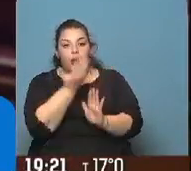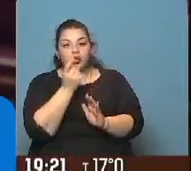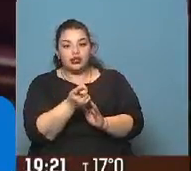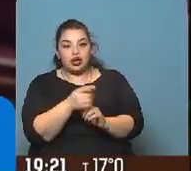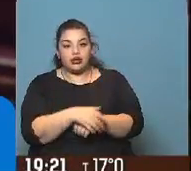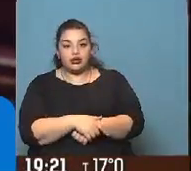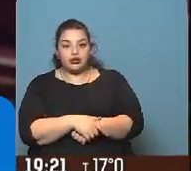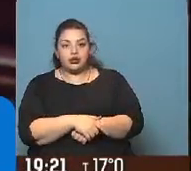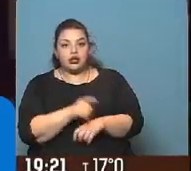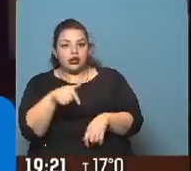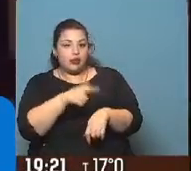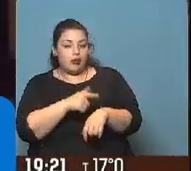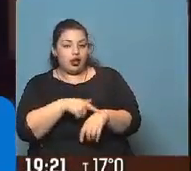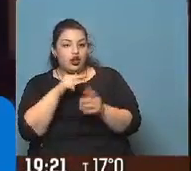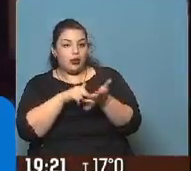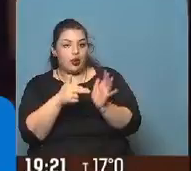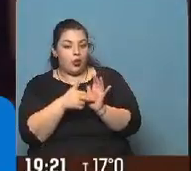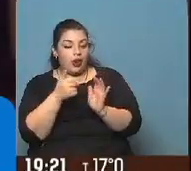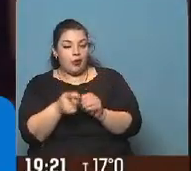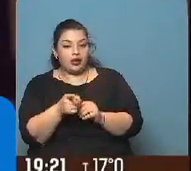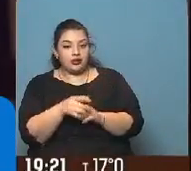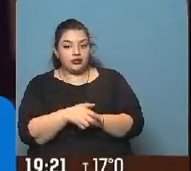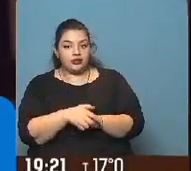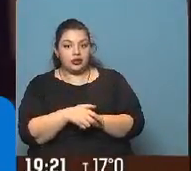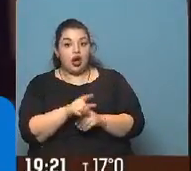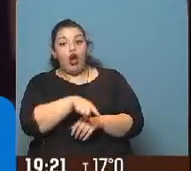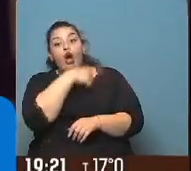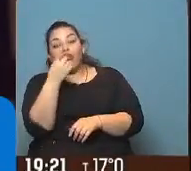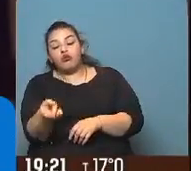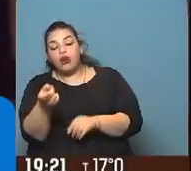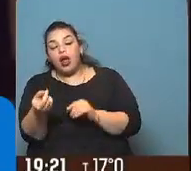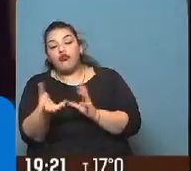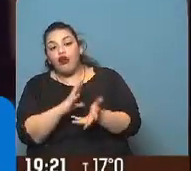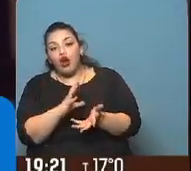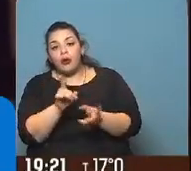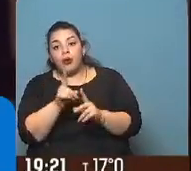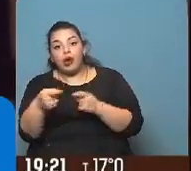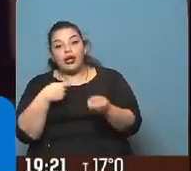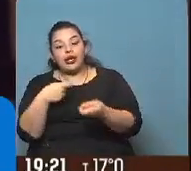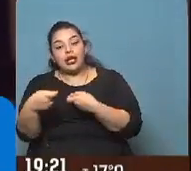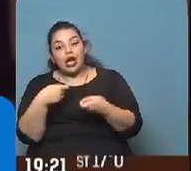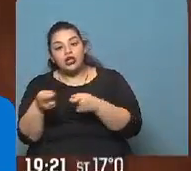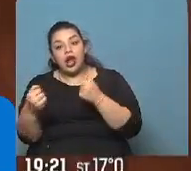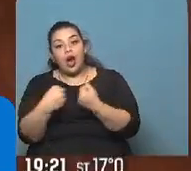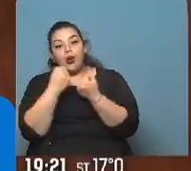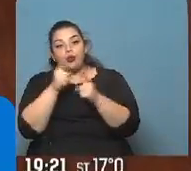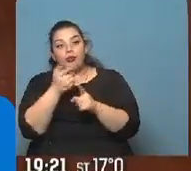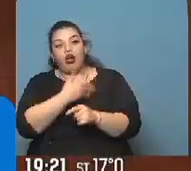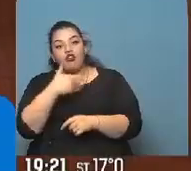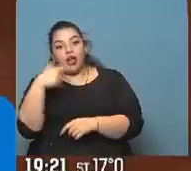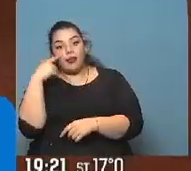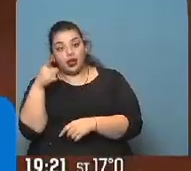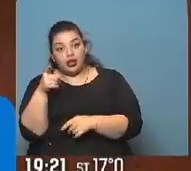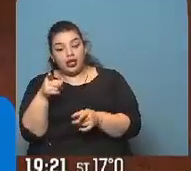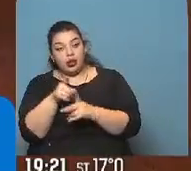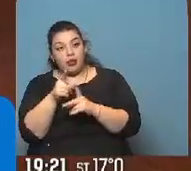este contexto de crisis era lo que le quedaba para acelerar el ajuste fiscal lo otro que le queda es renegociar el acuerdo con el fondo el fondo permita